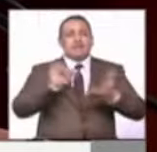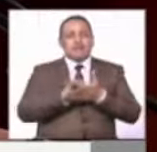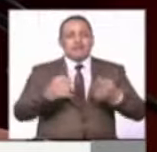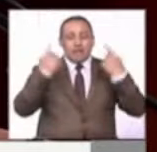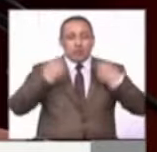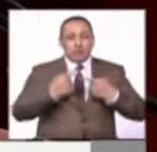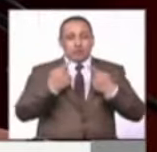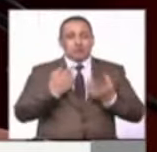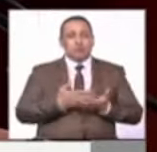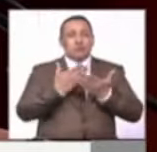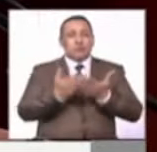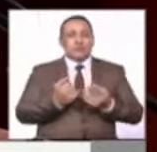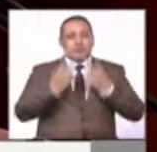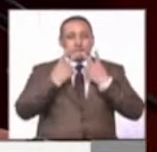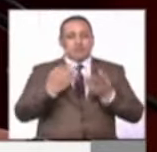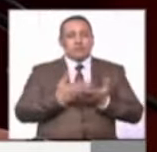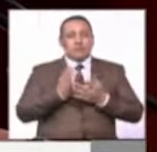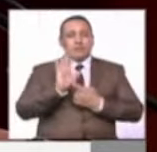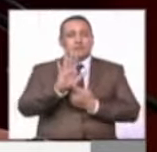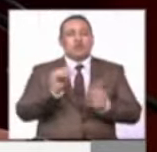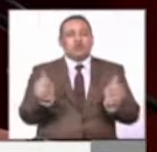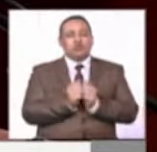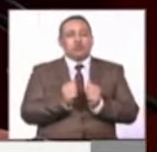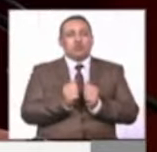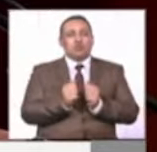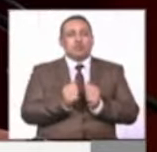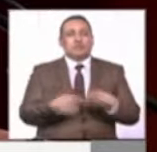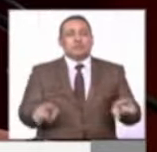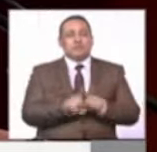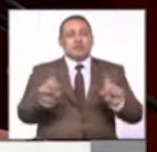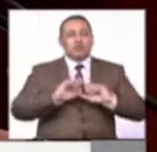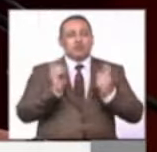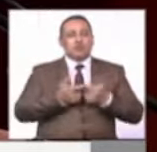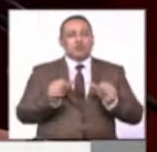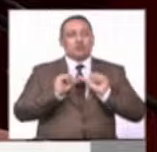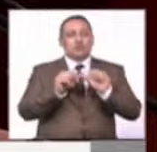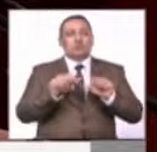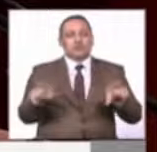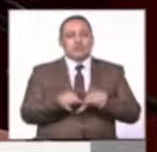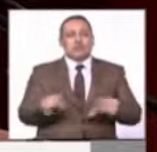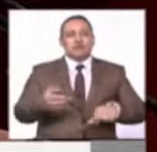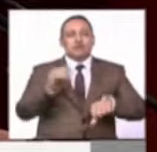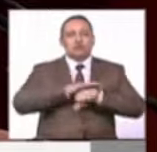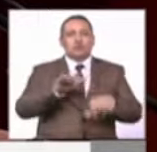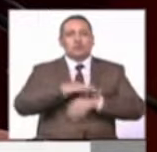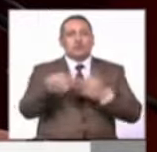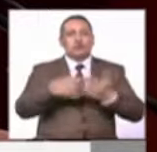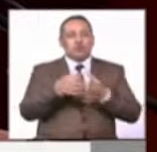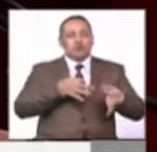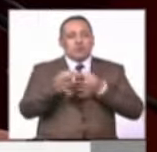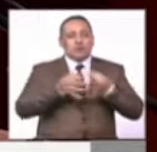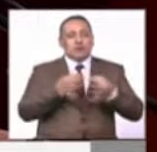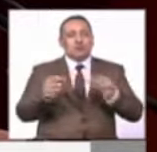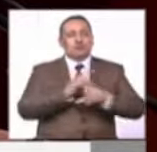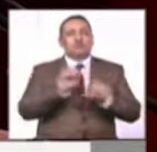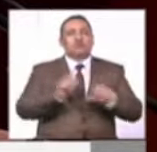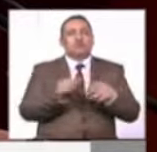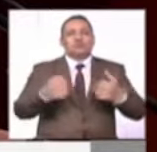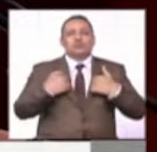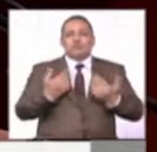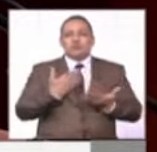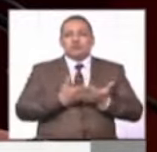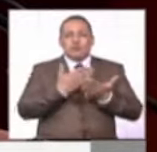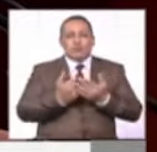acuerdo acord el acuerdo efectuado por la comisión permanente respecto al informe no tiene un